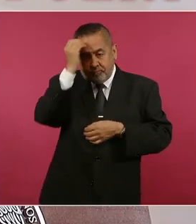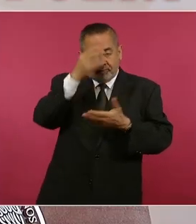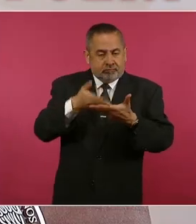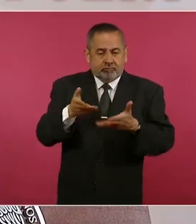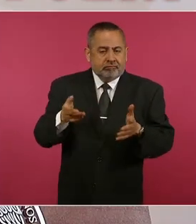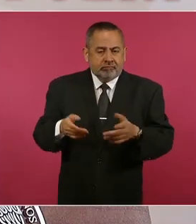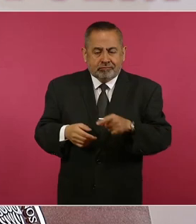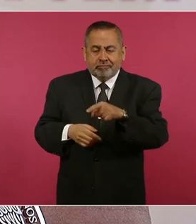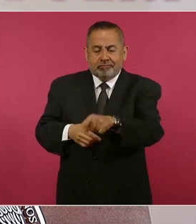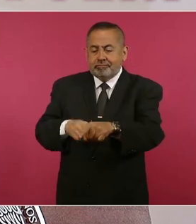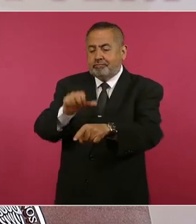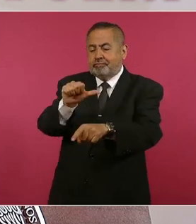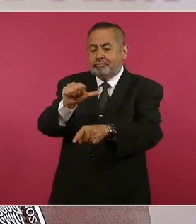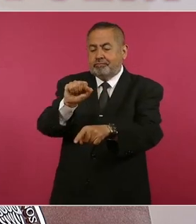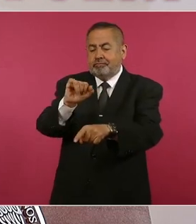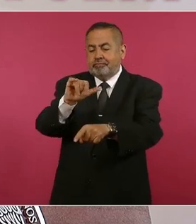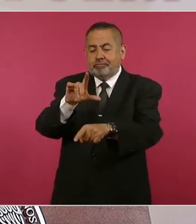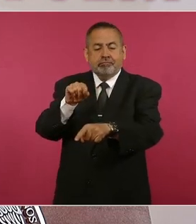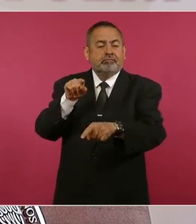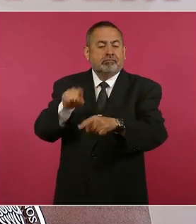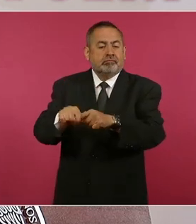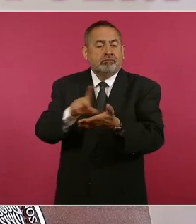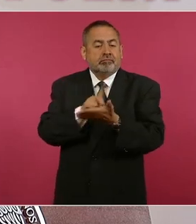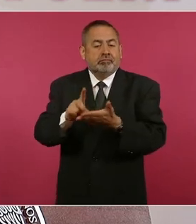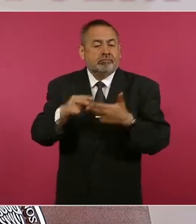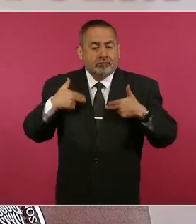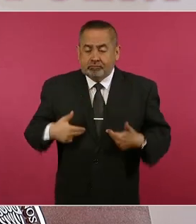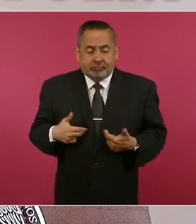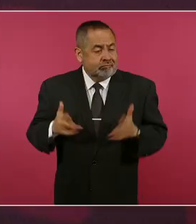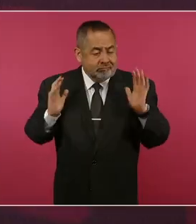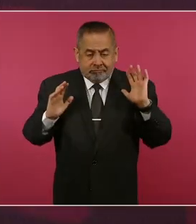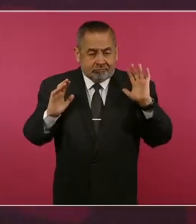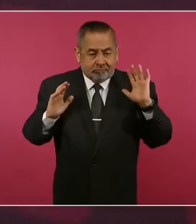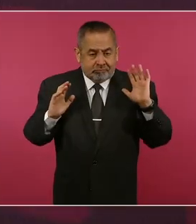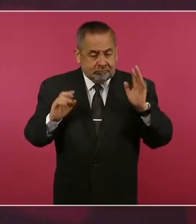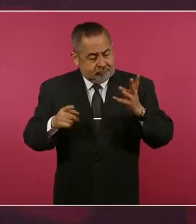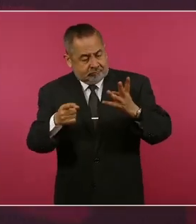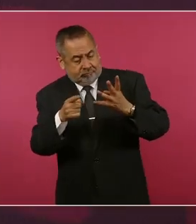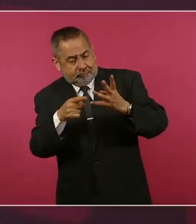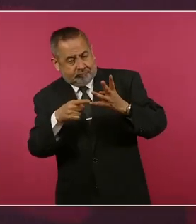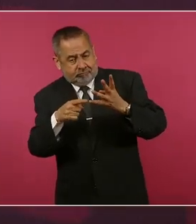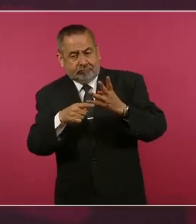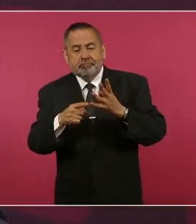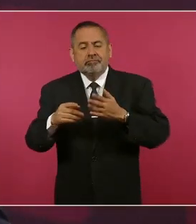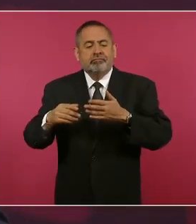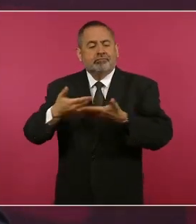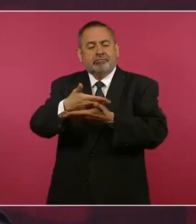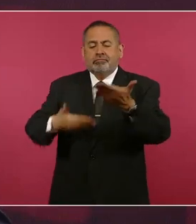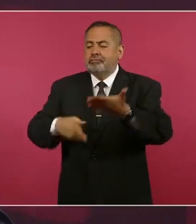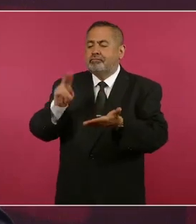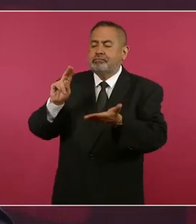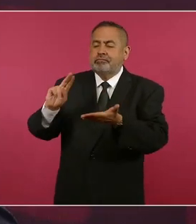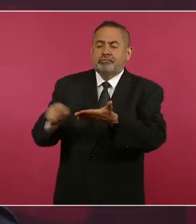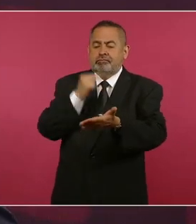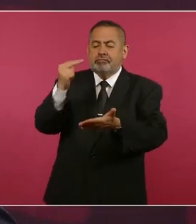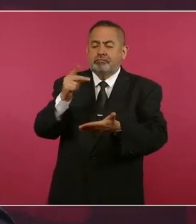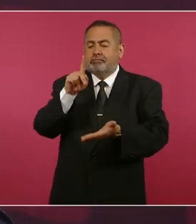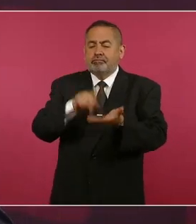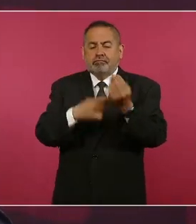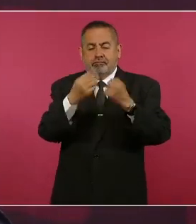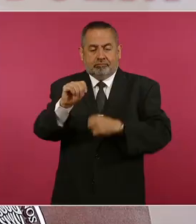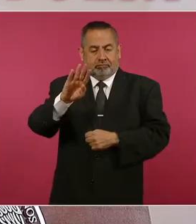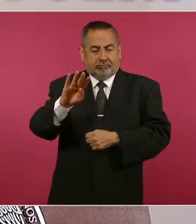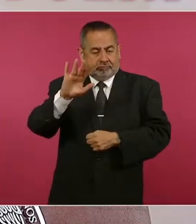externando que el asilo diplomático, el asilo es un derecho humano. Entonces, el artículo 4 de la Convención de Caracas de 1954